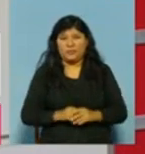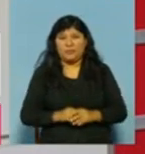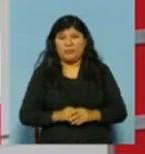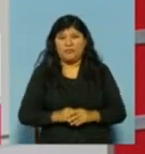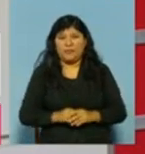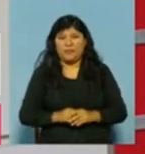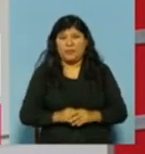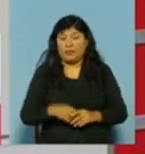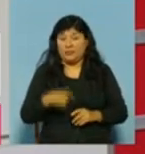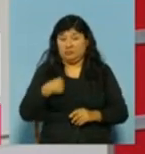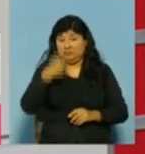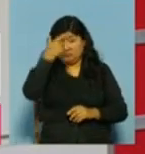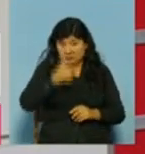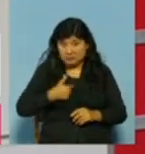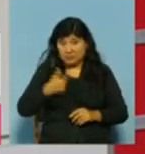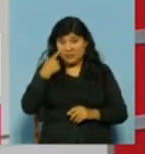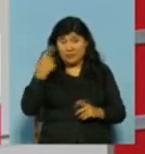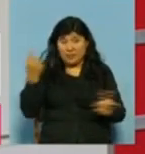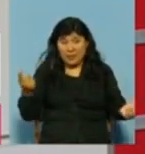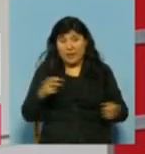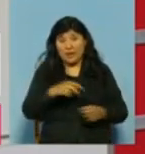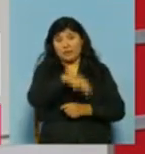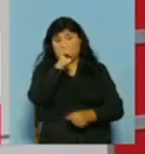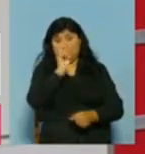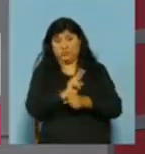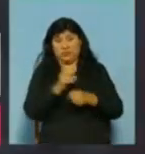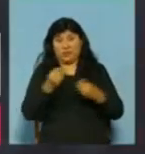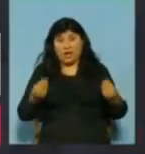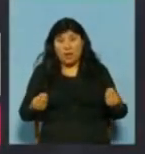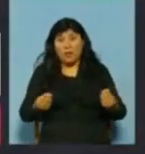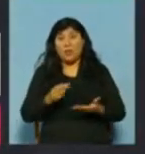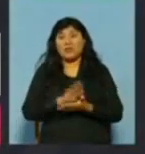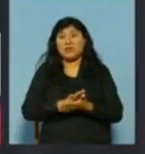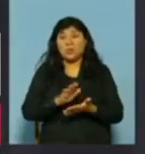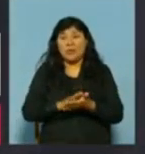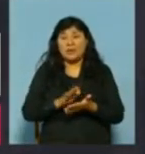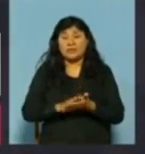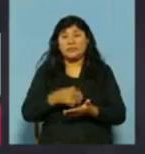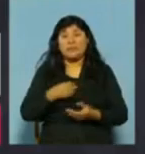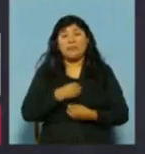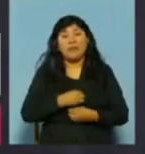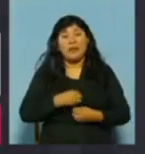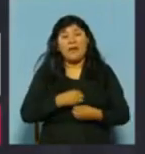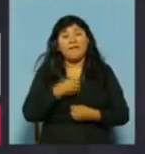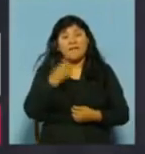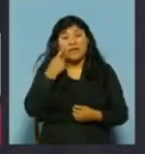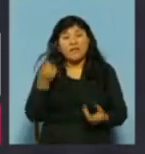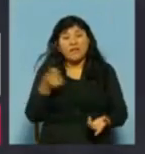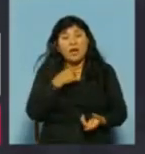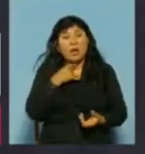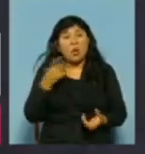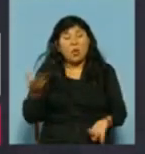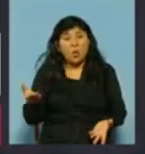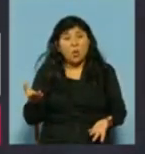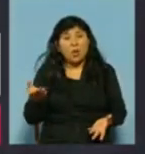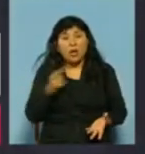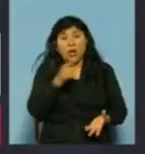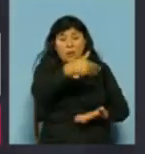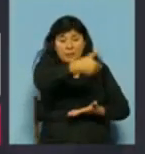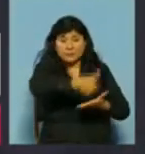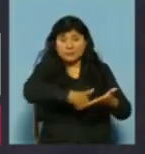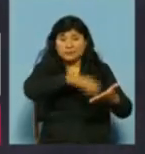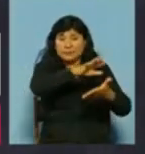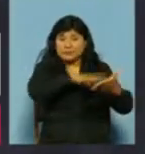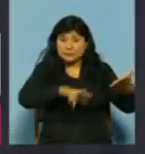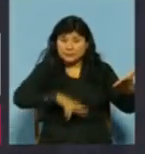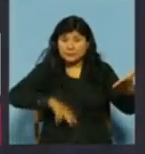muy, muy alarmado por la situación que está pasando, que estamos viviendo en Jujuy con esta notificación del Ministerio